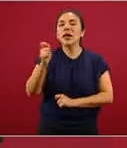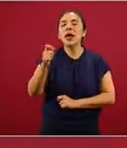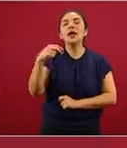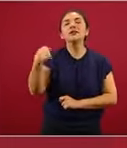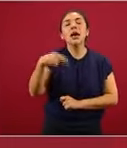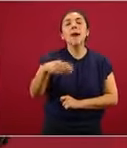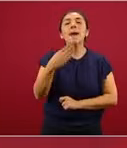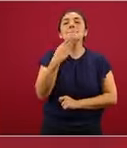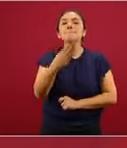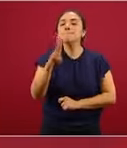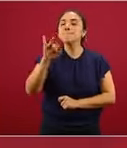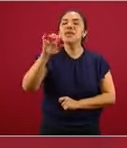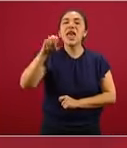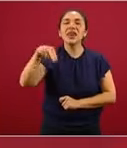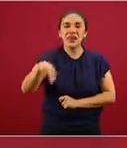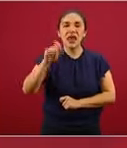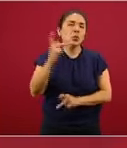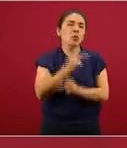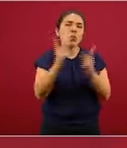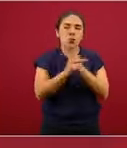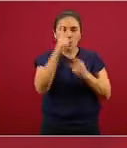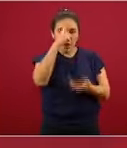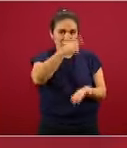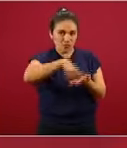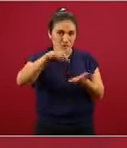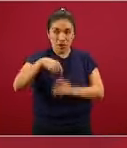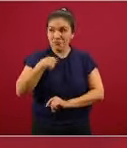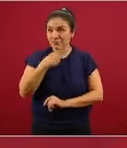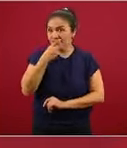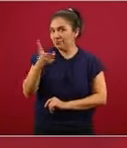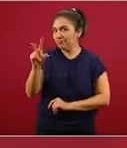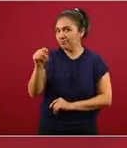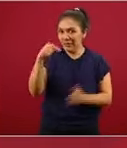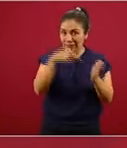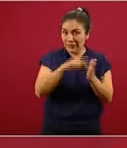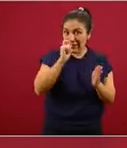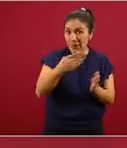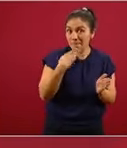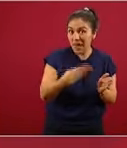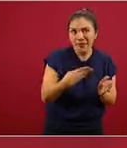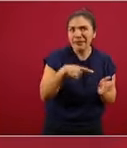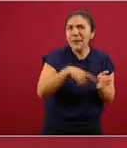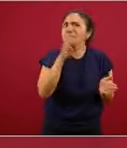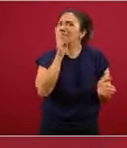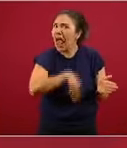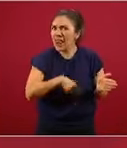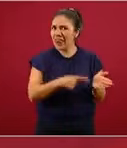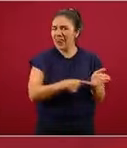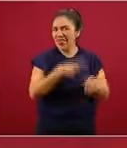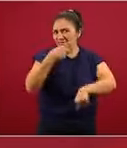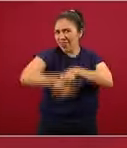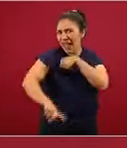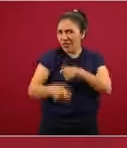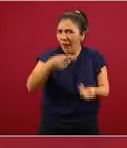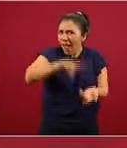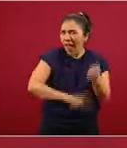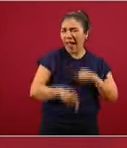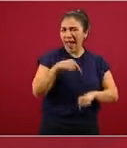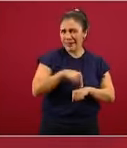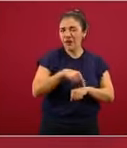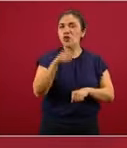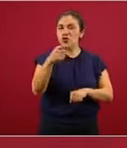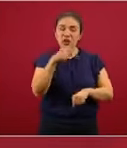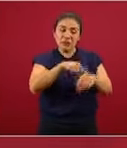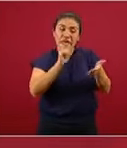bienes a todo producto de consumo y yo les digo no, es que este no es un bien, este es un mal. Entonces, si el mal le pones